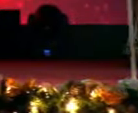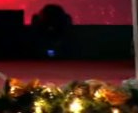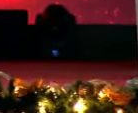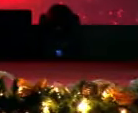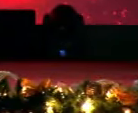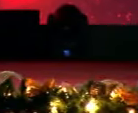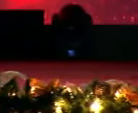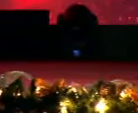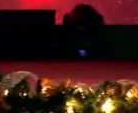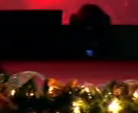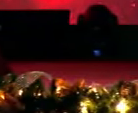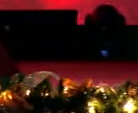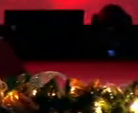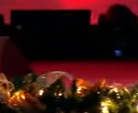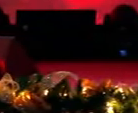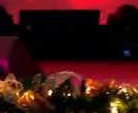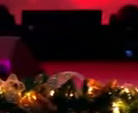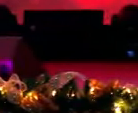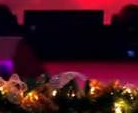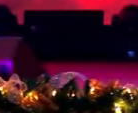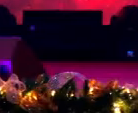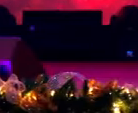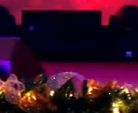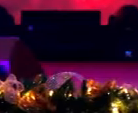Hay paz en Jesús.